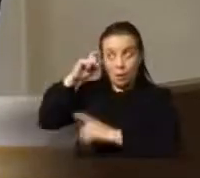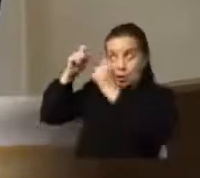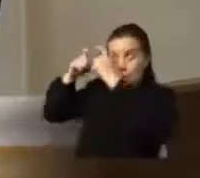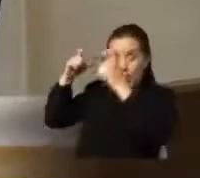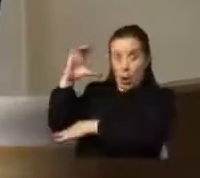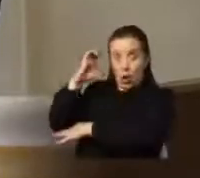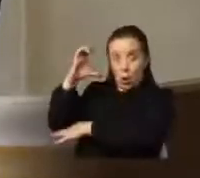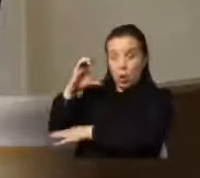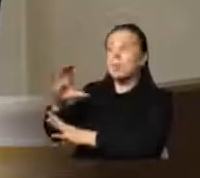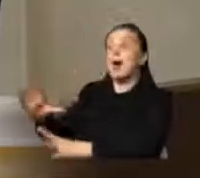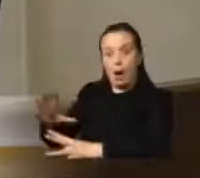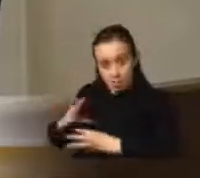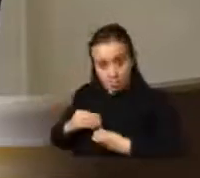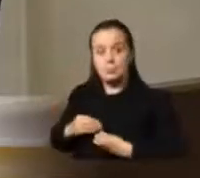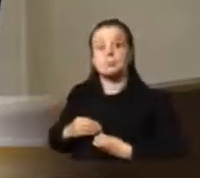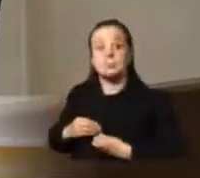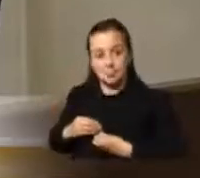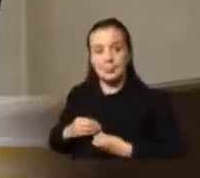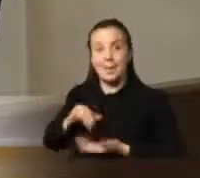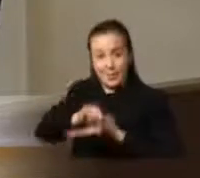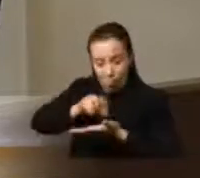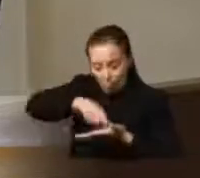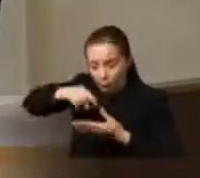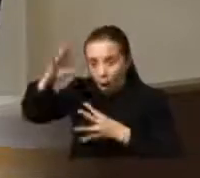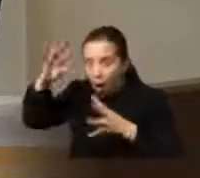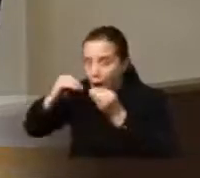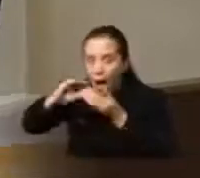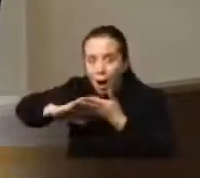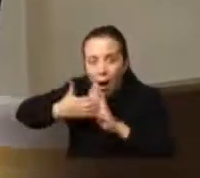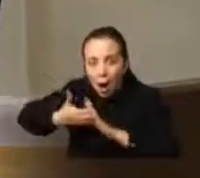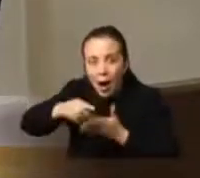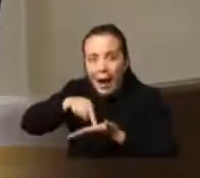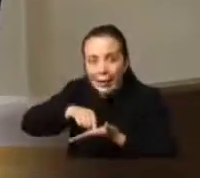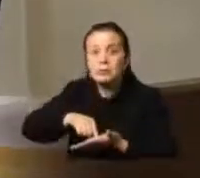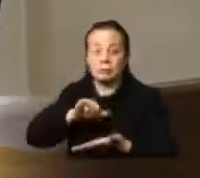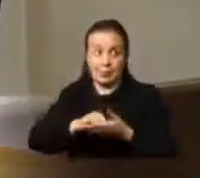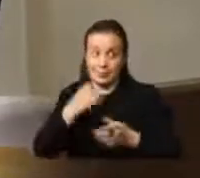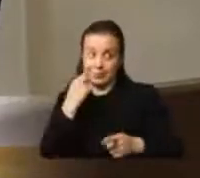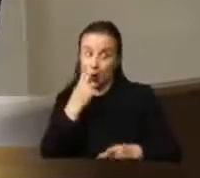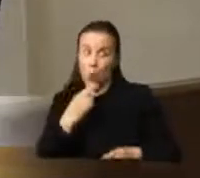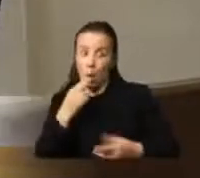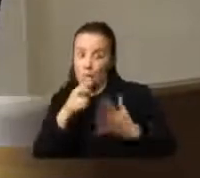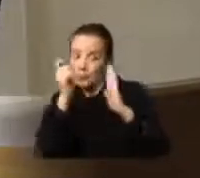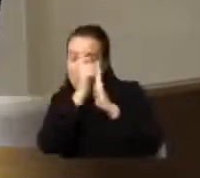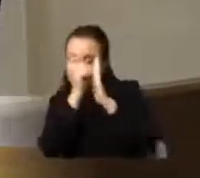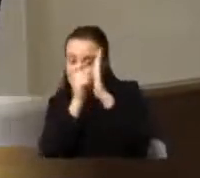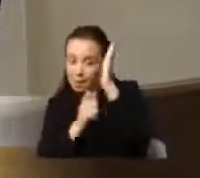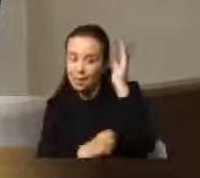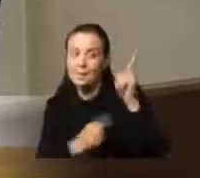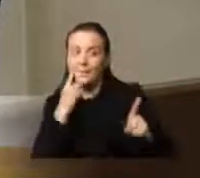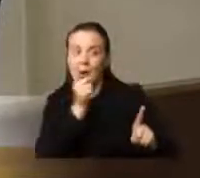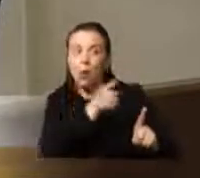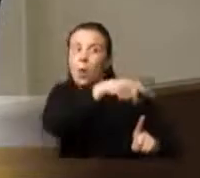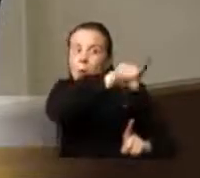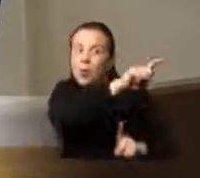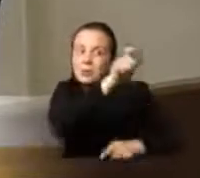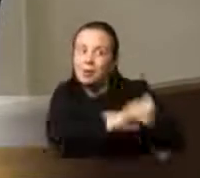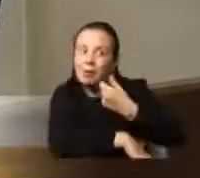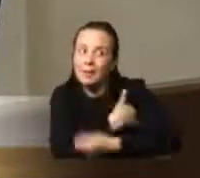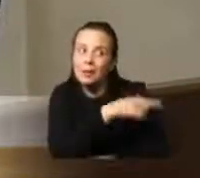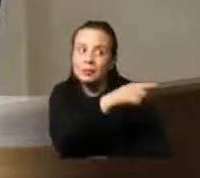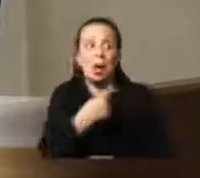el marco de ese acuerdo de paz los siguientes compromisos, señor ministro, que también están siendo violados